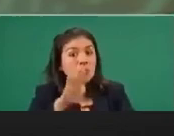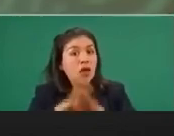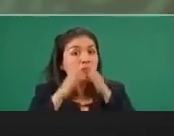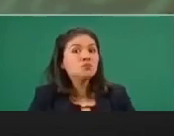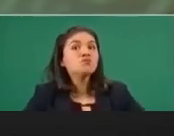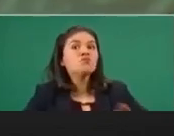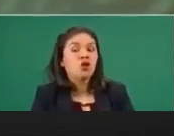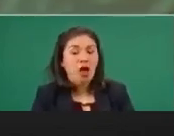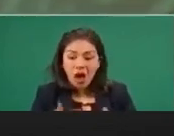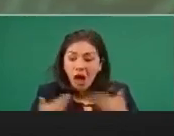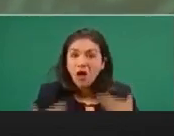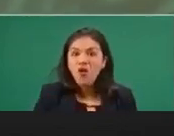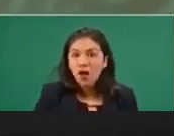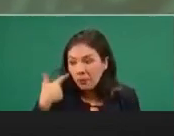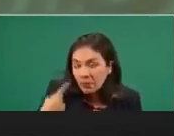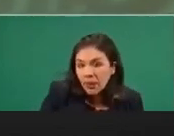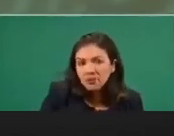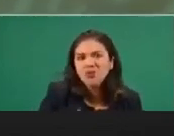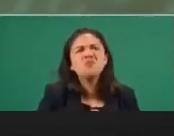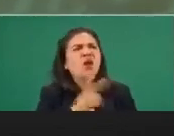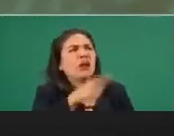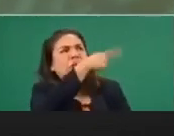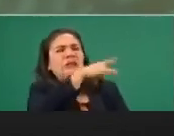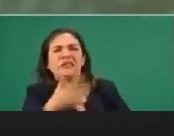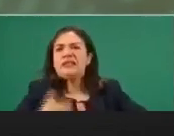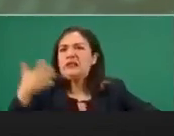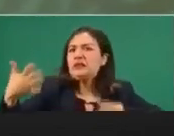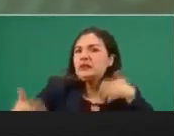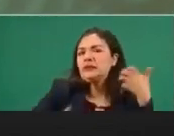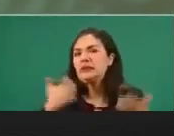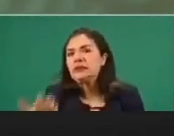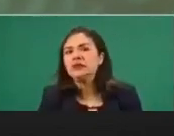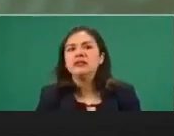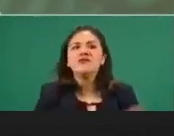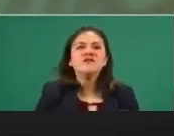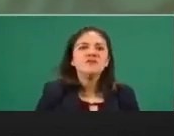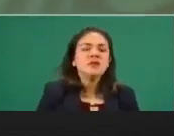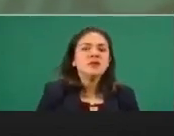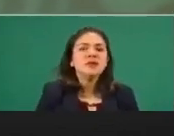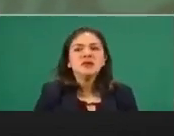habido. Por eso se desesperan, ¿no? Los